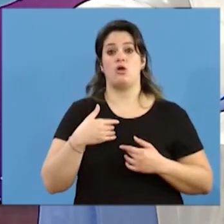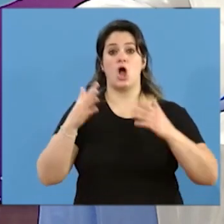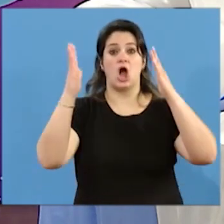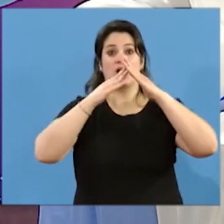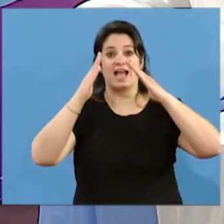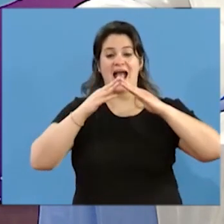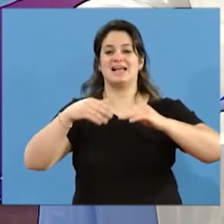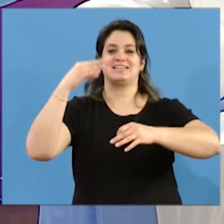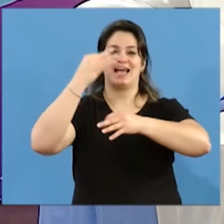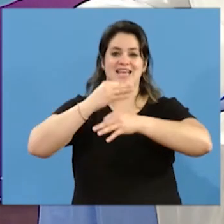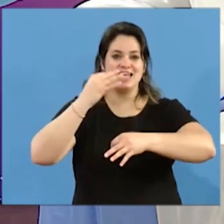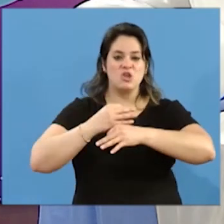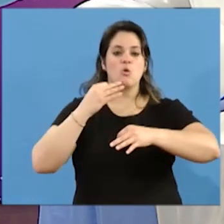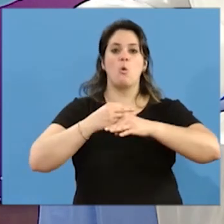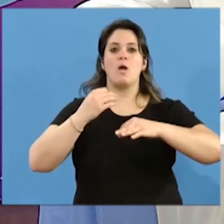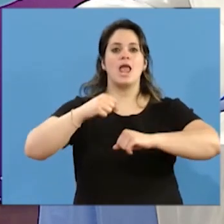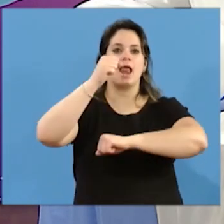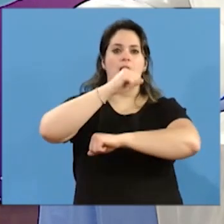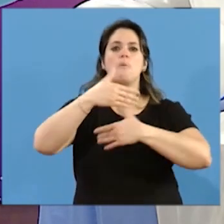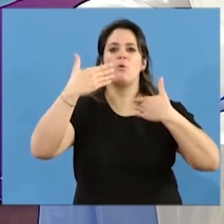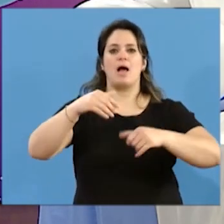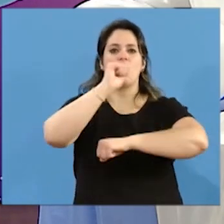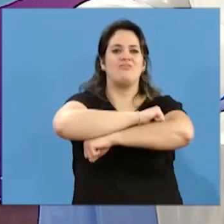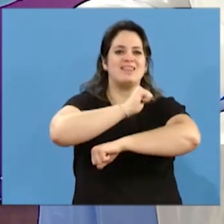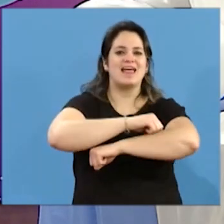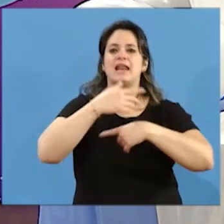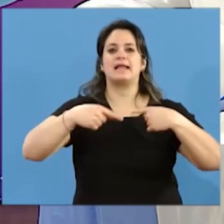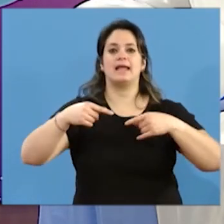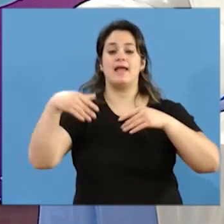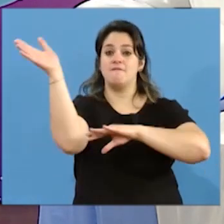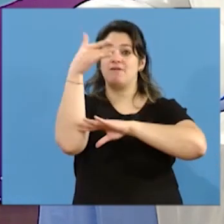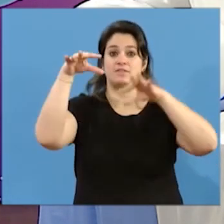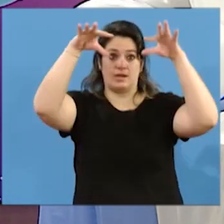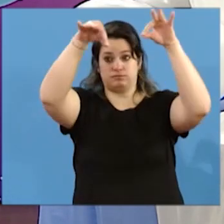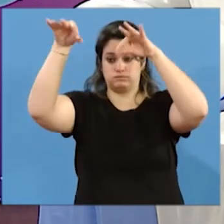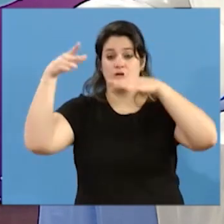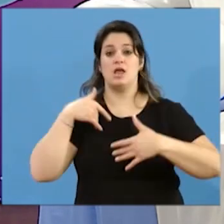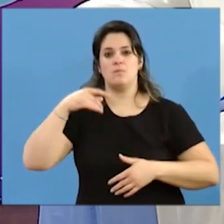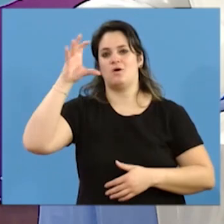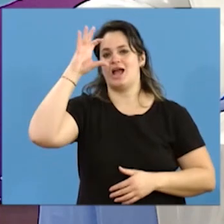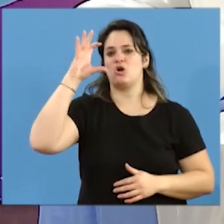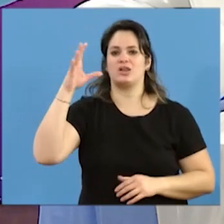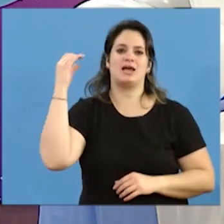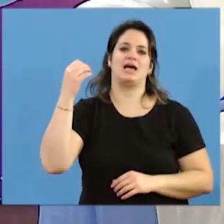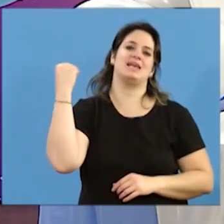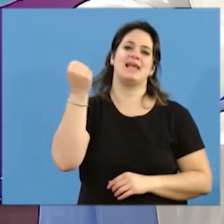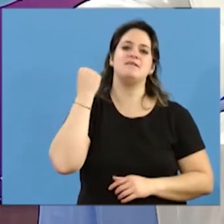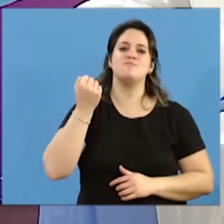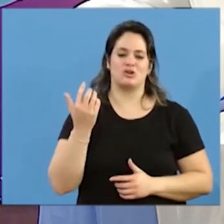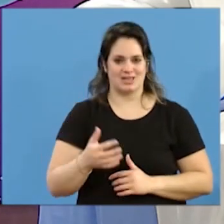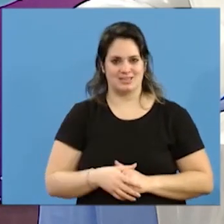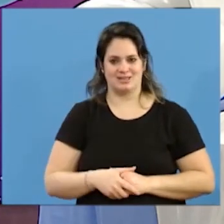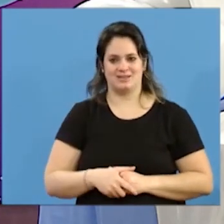casas, nuestras ventanas con bandera, porque tenemos que recordar este día tan